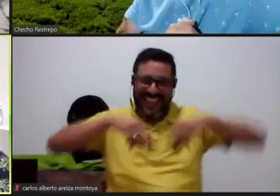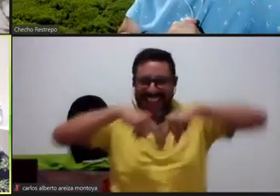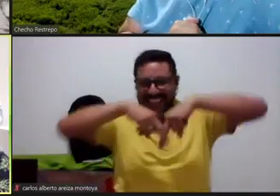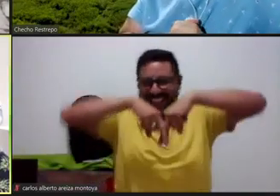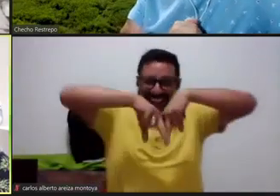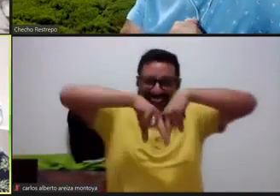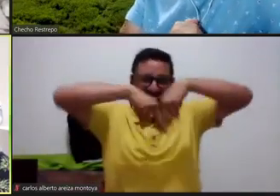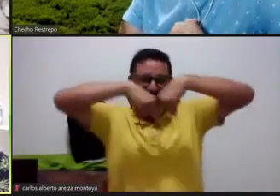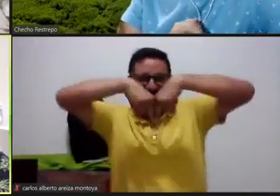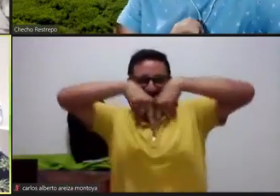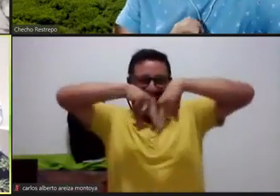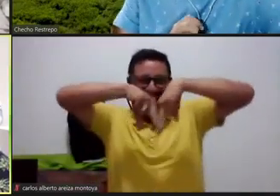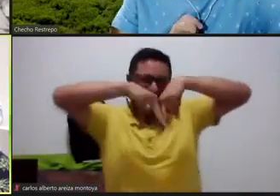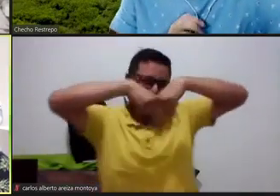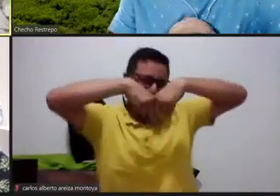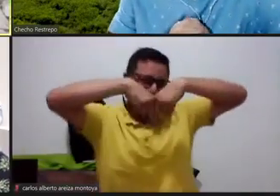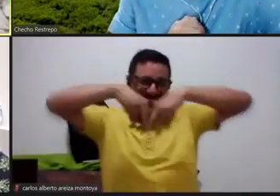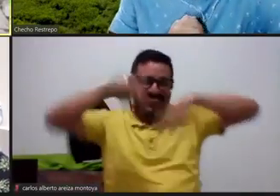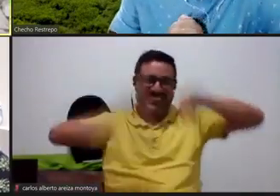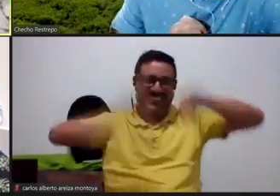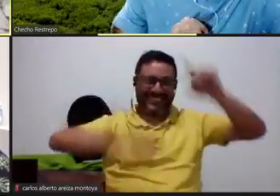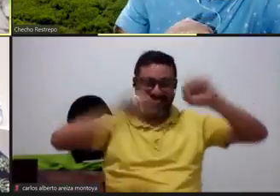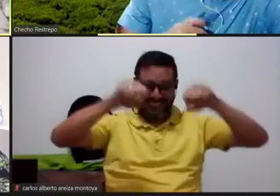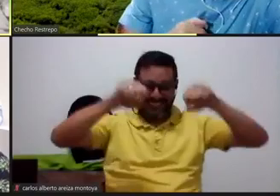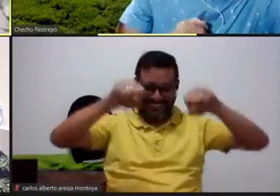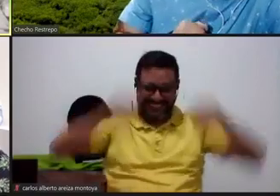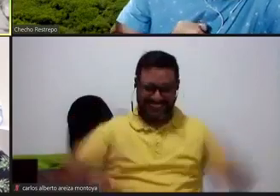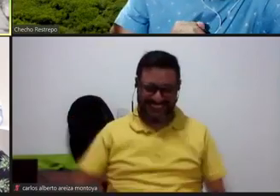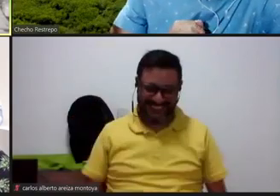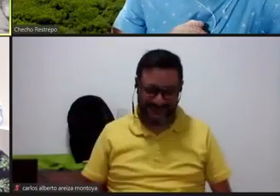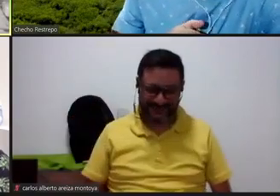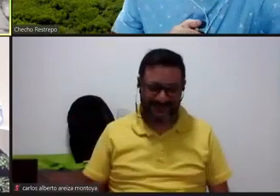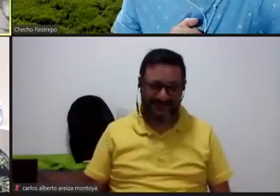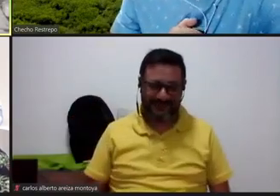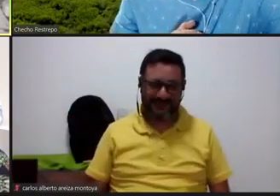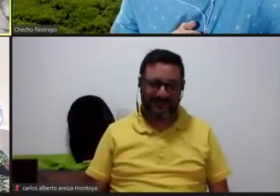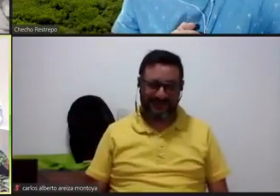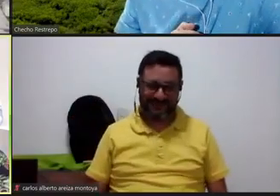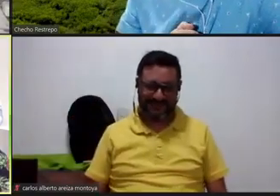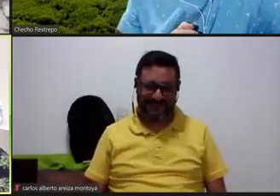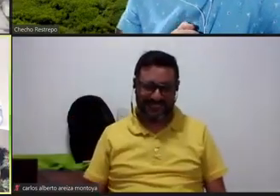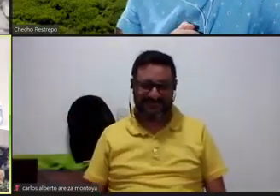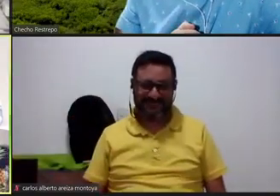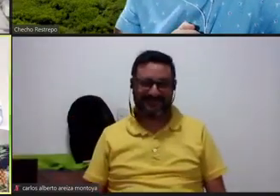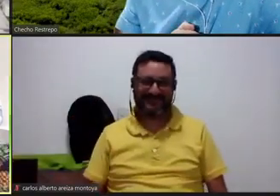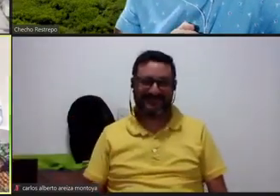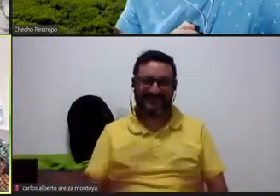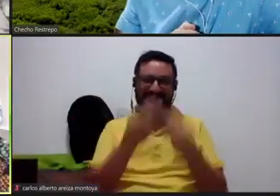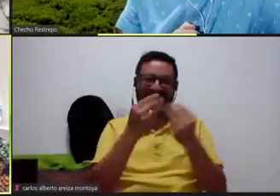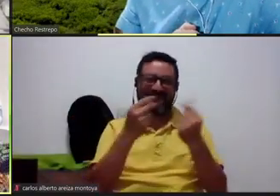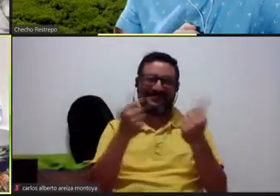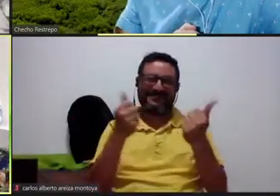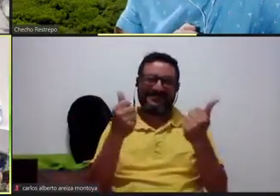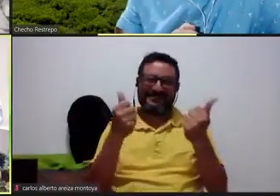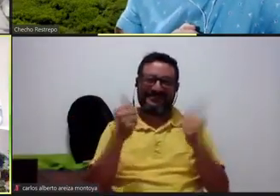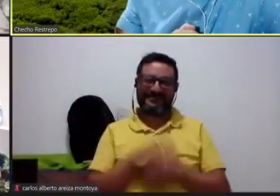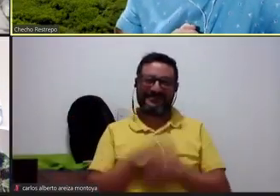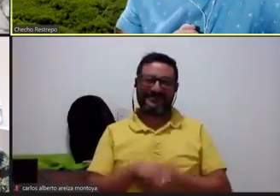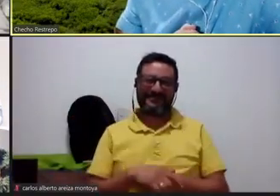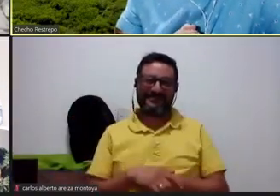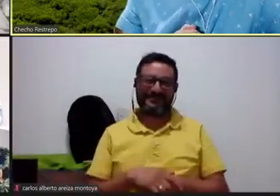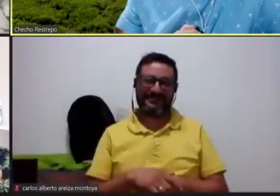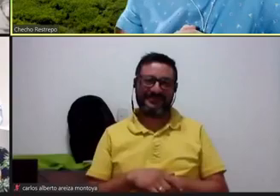Pero no bachata bailo. O sea, Esa es de bajo impacto. Sí. Bueno, entonces, así fue